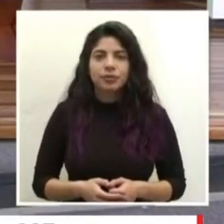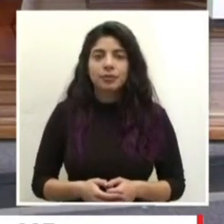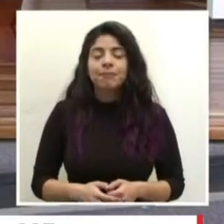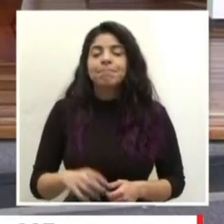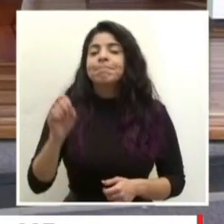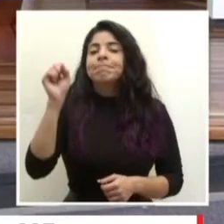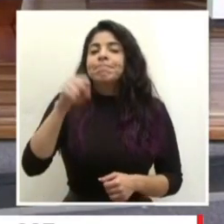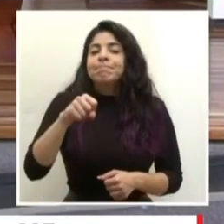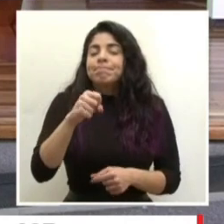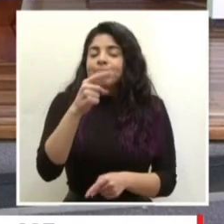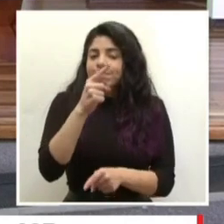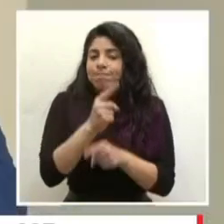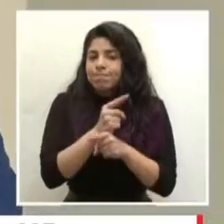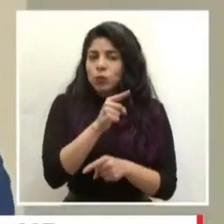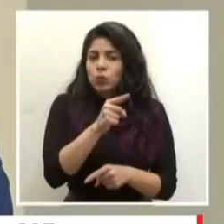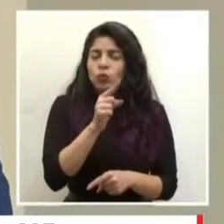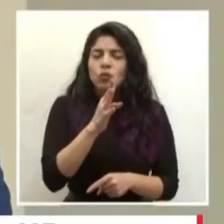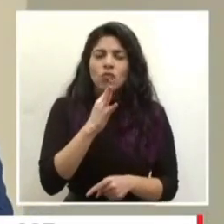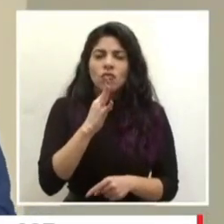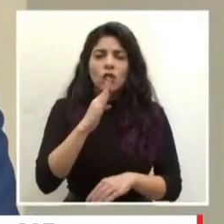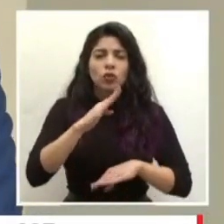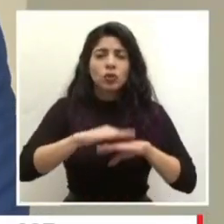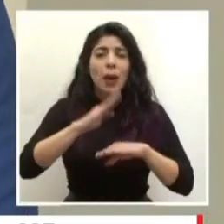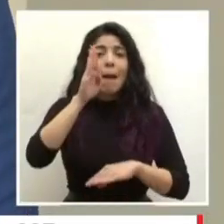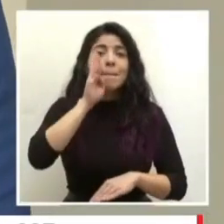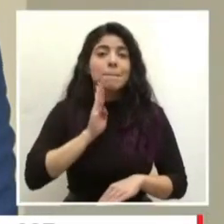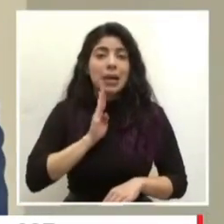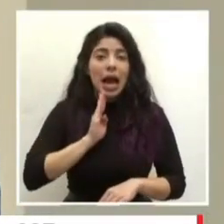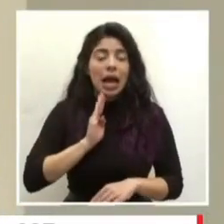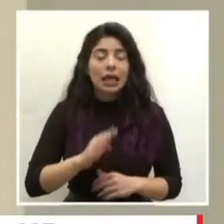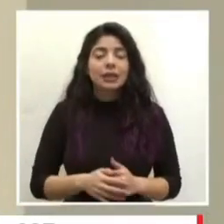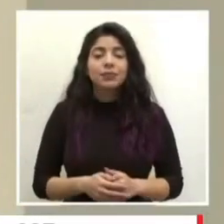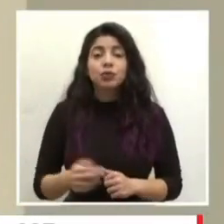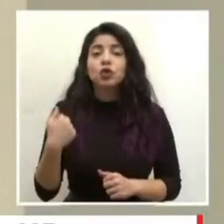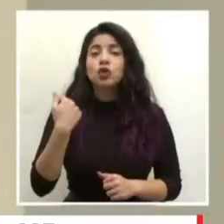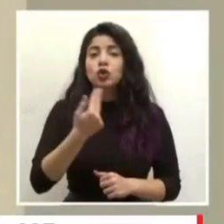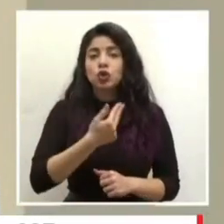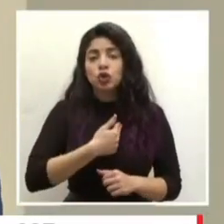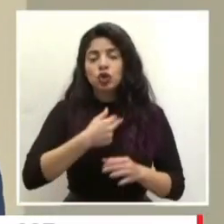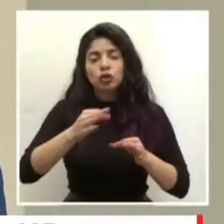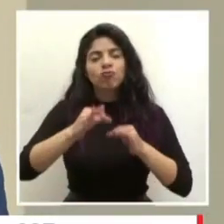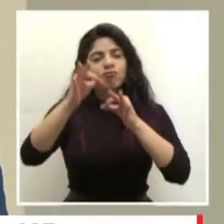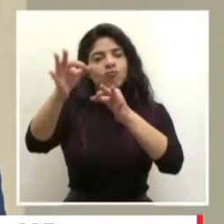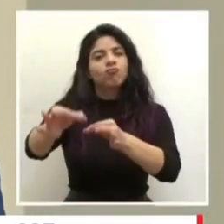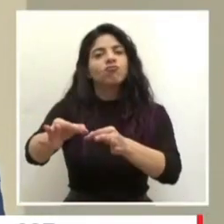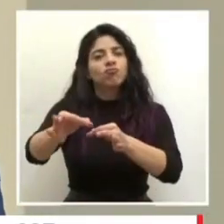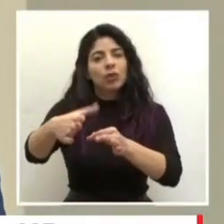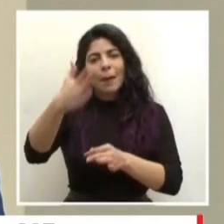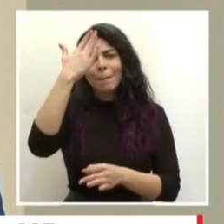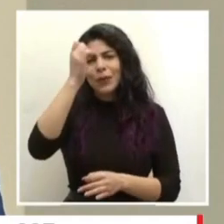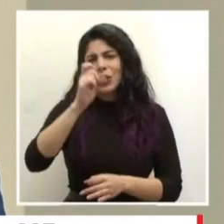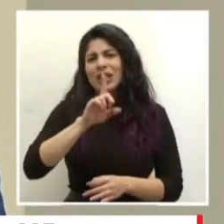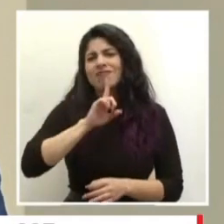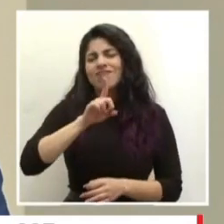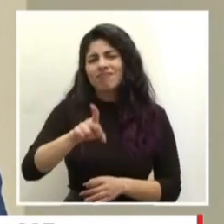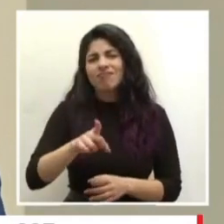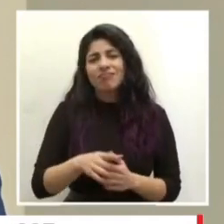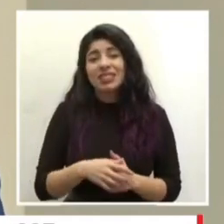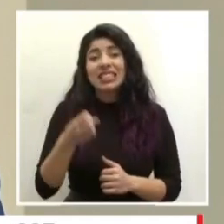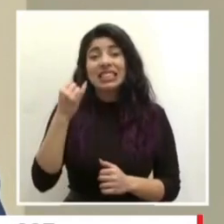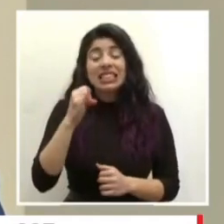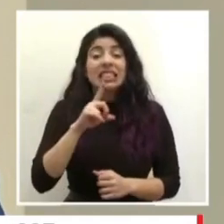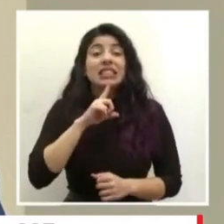Sí, correcto. Usted menciona el asunto de los bares. Nosotros lo estamos posponiendo porque en realidad, si